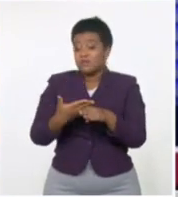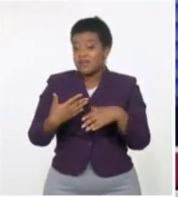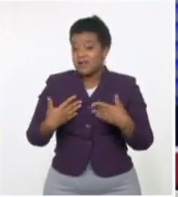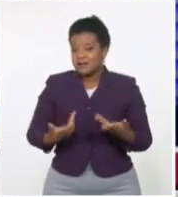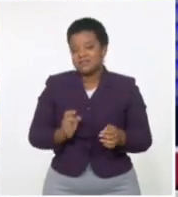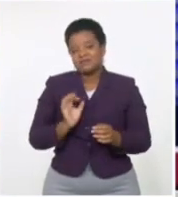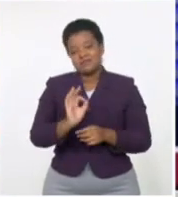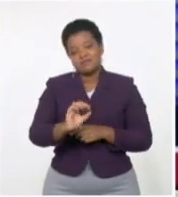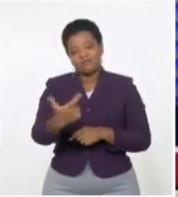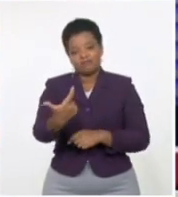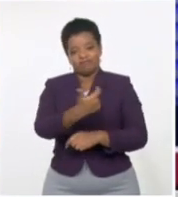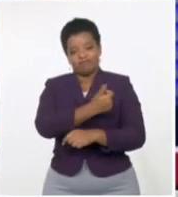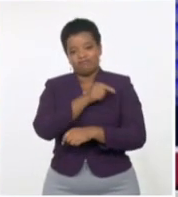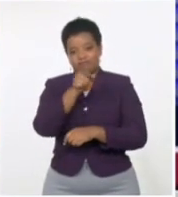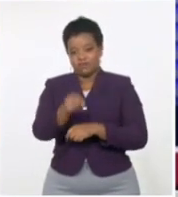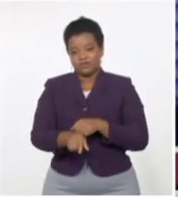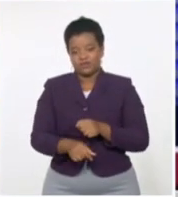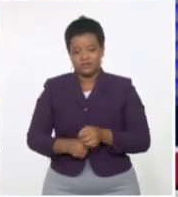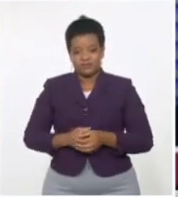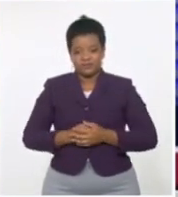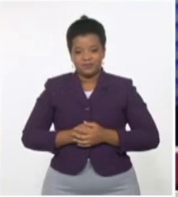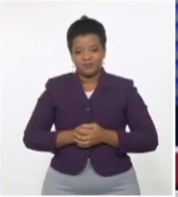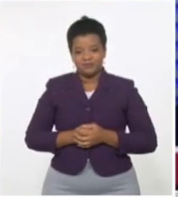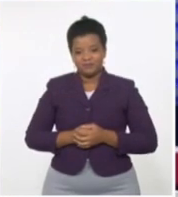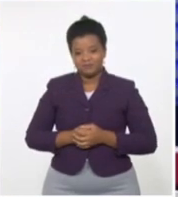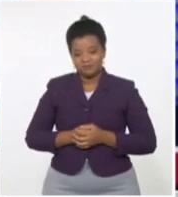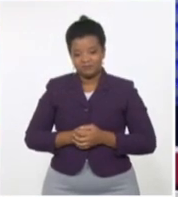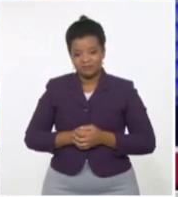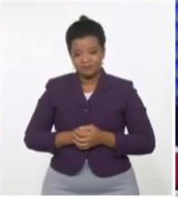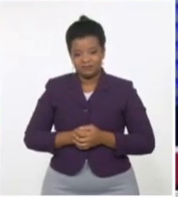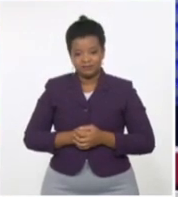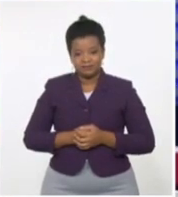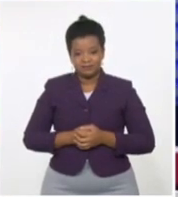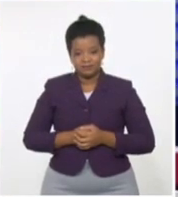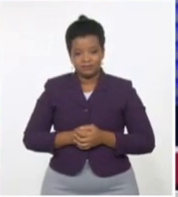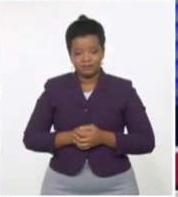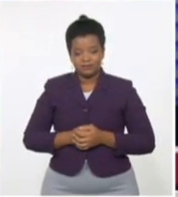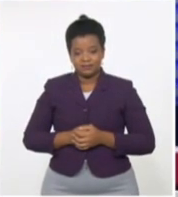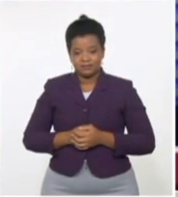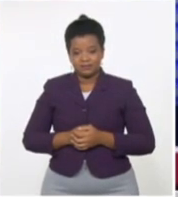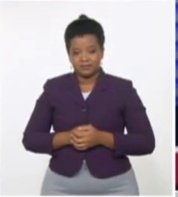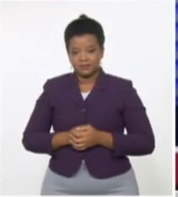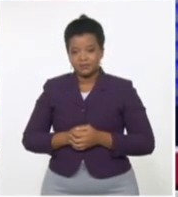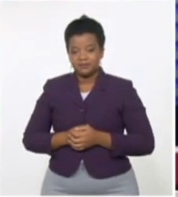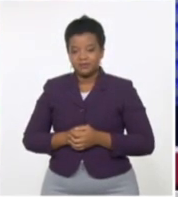tú vacunas o intervienes en esa población con el candidato vacunal.